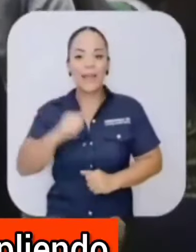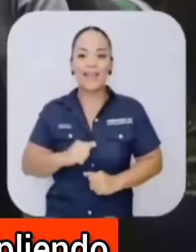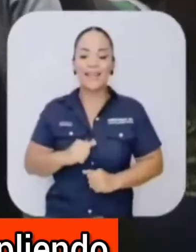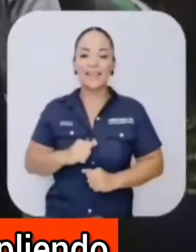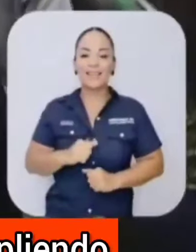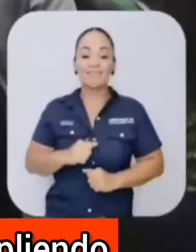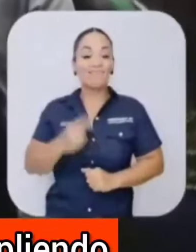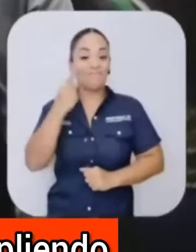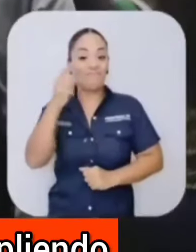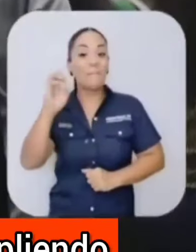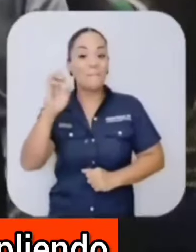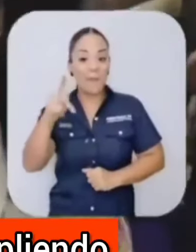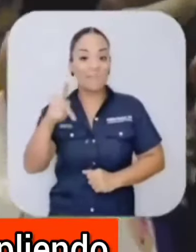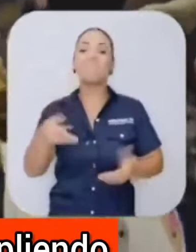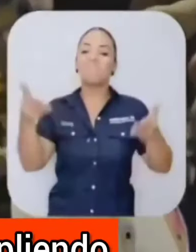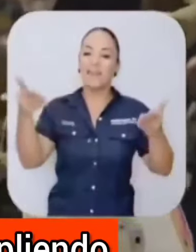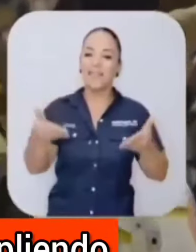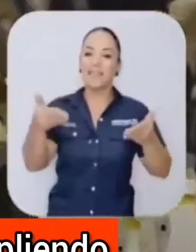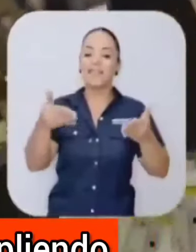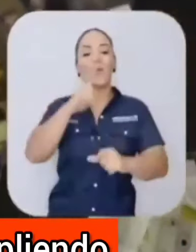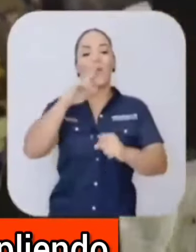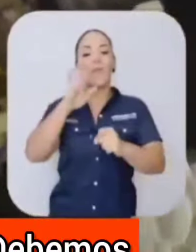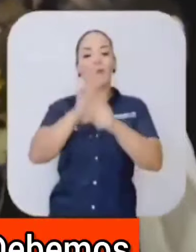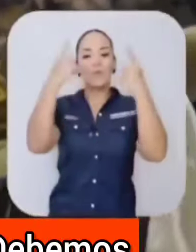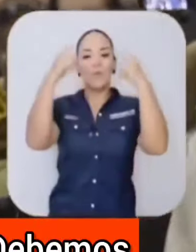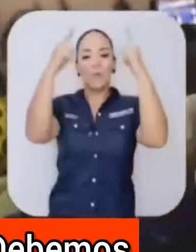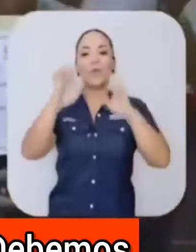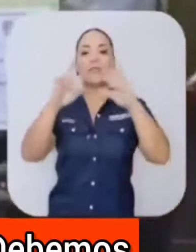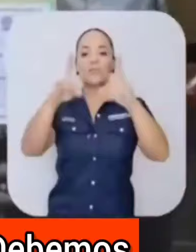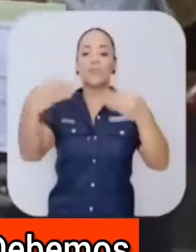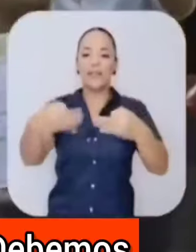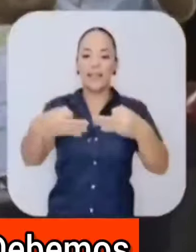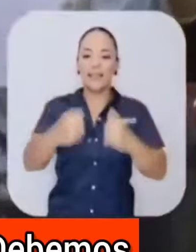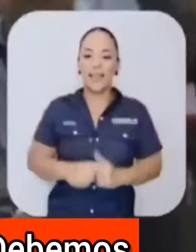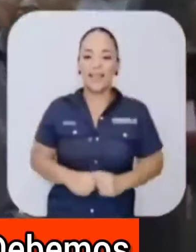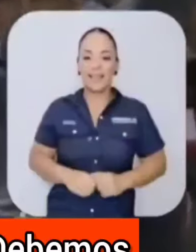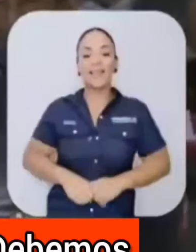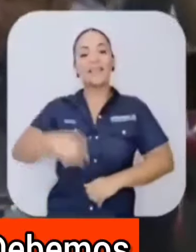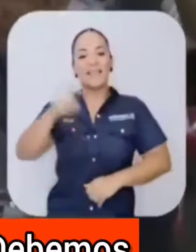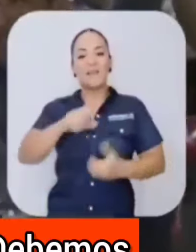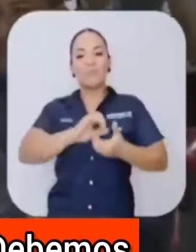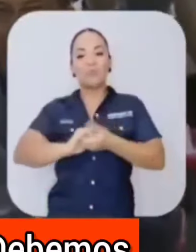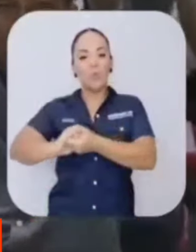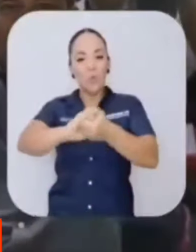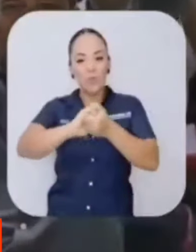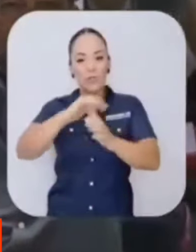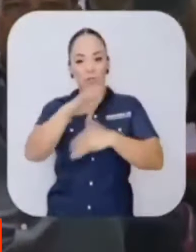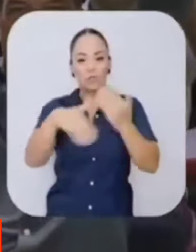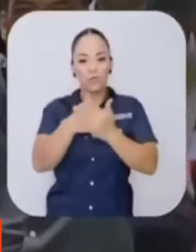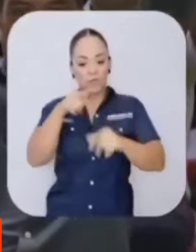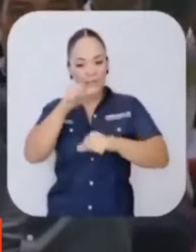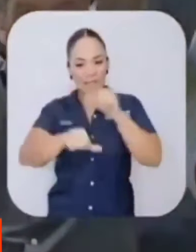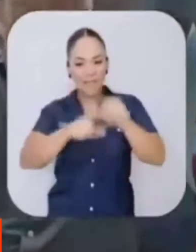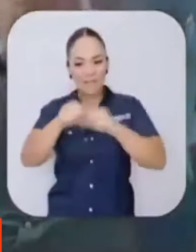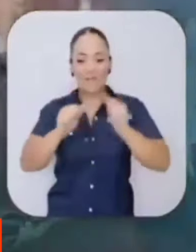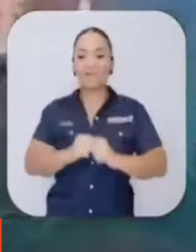Puntarenas, el MEP está presente, cumpliendo con el logro de la educación de calidad. Debemos unirnos